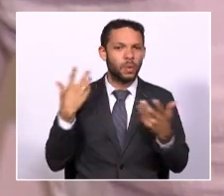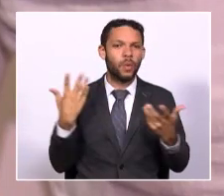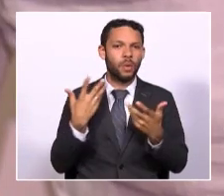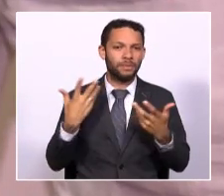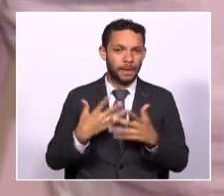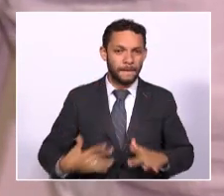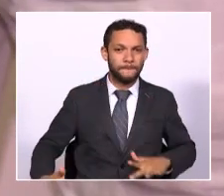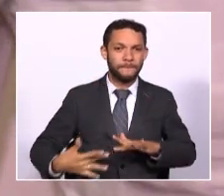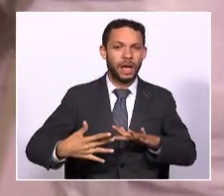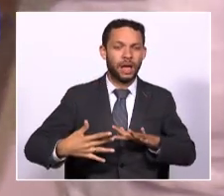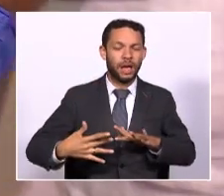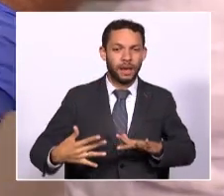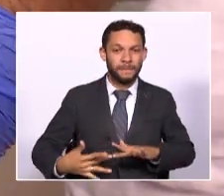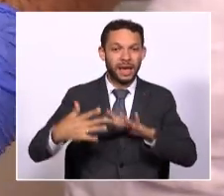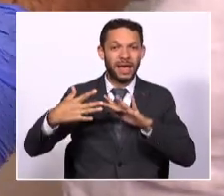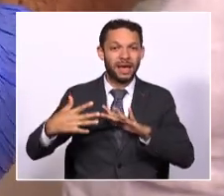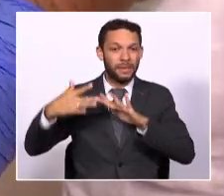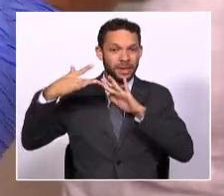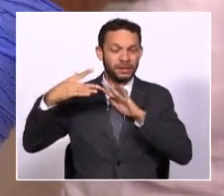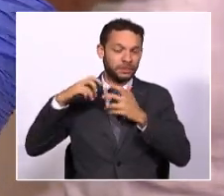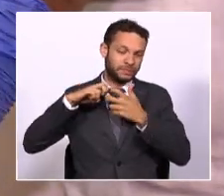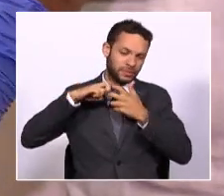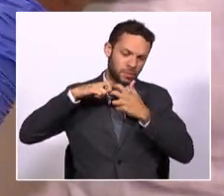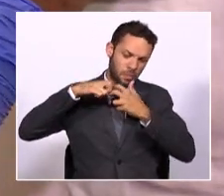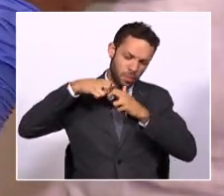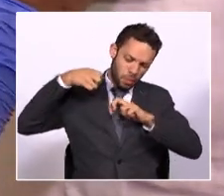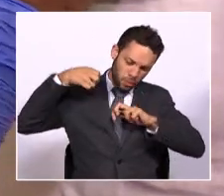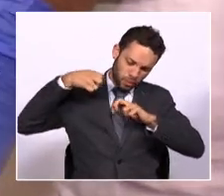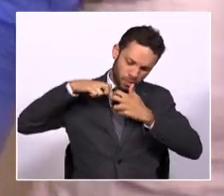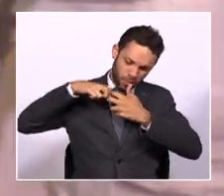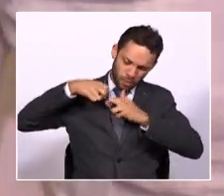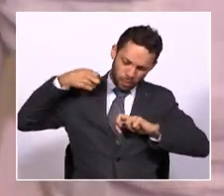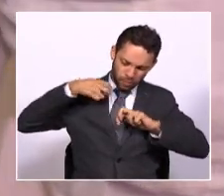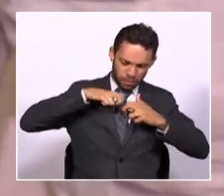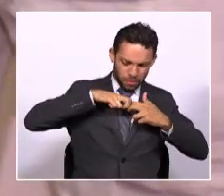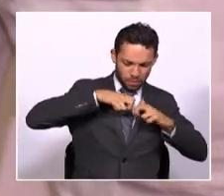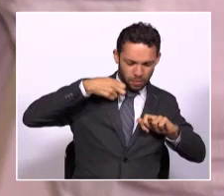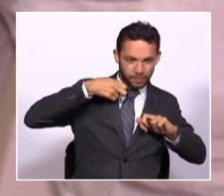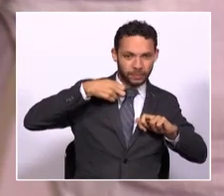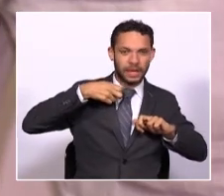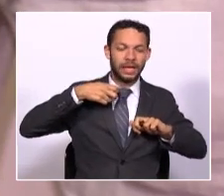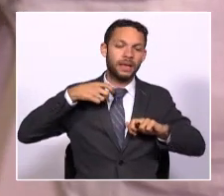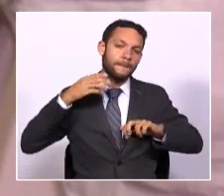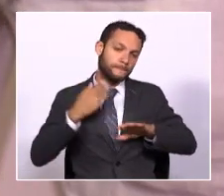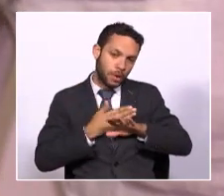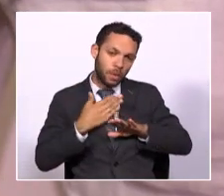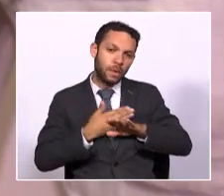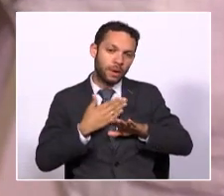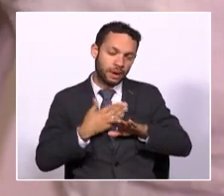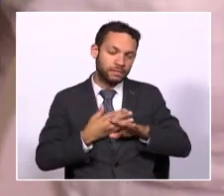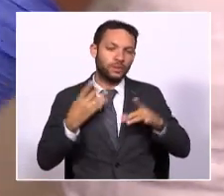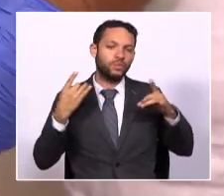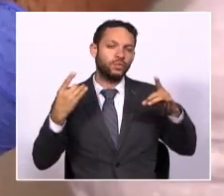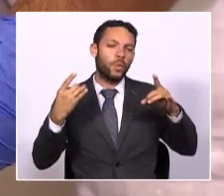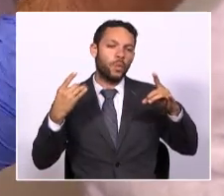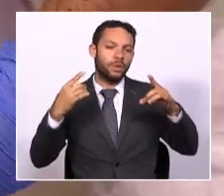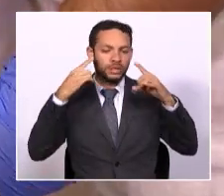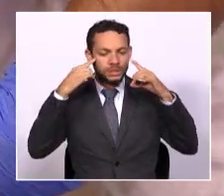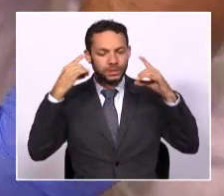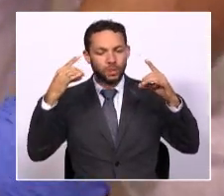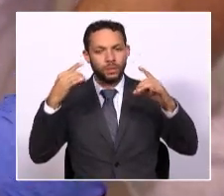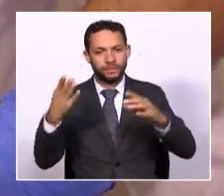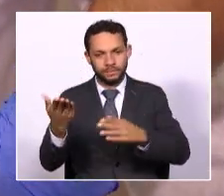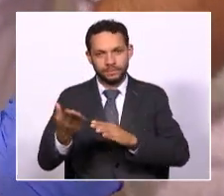a los trapezoides, después de los trapezoides, a toda la zona cervical y es la causante también de dolor de cabeza.